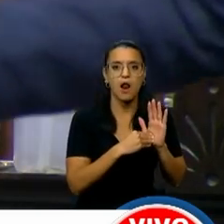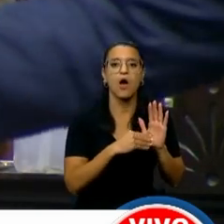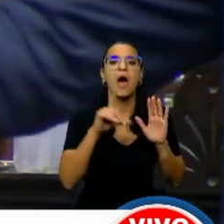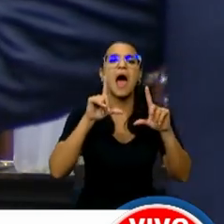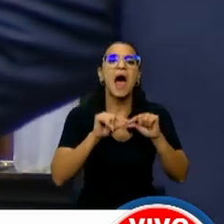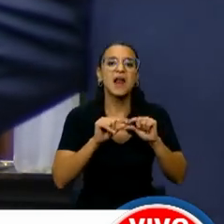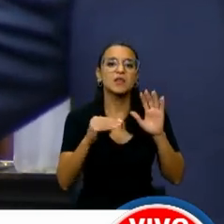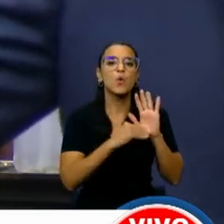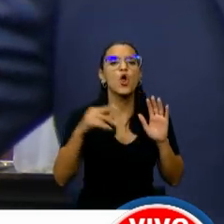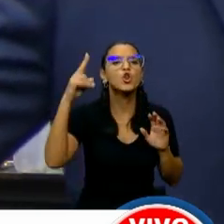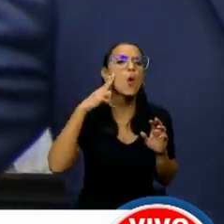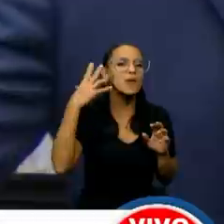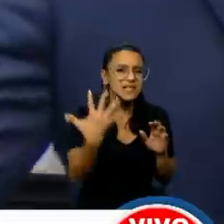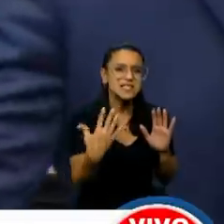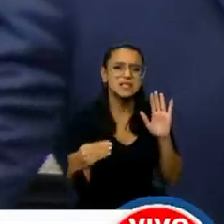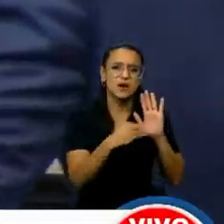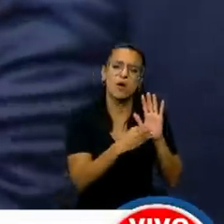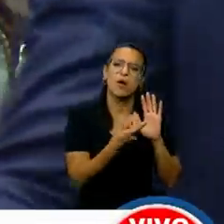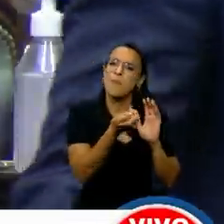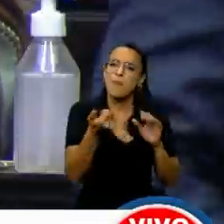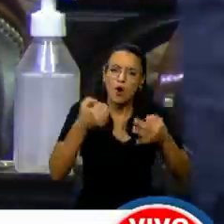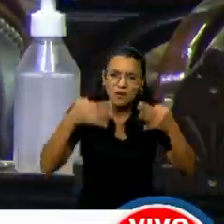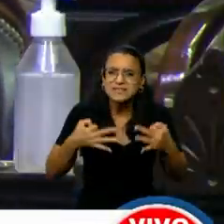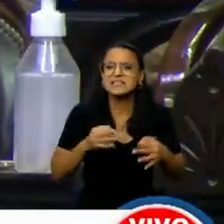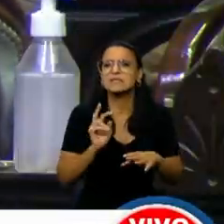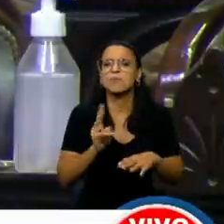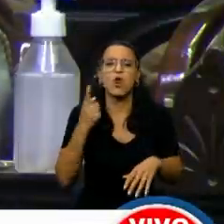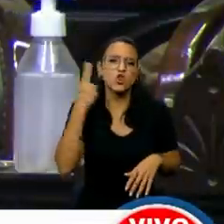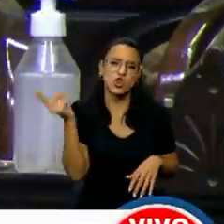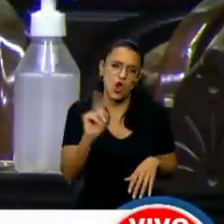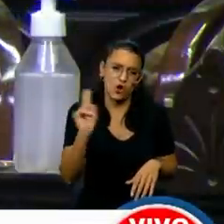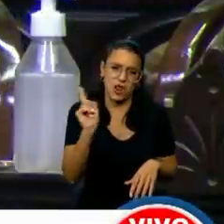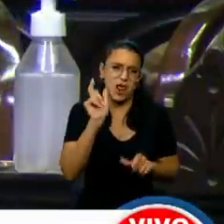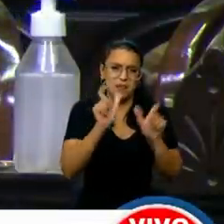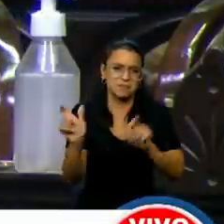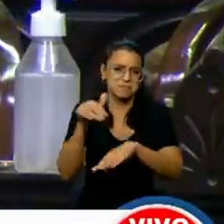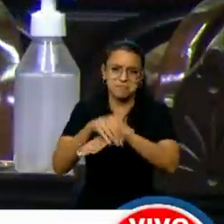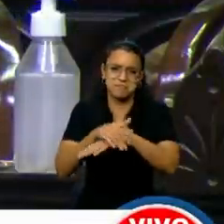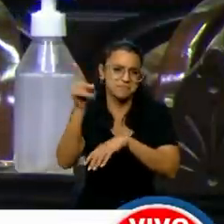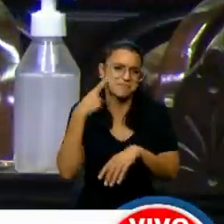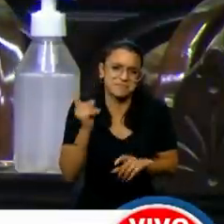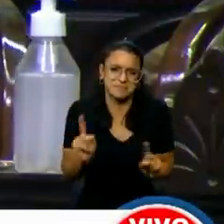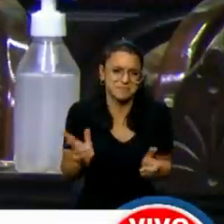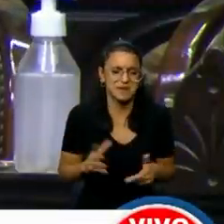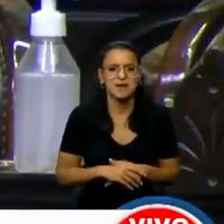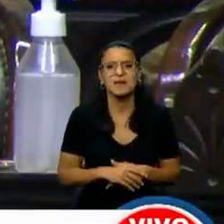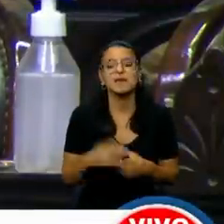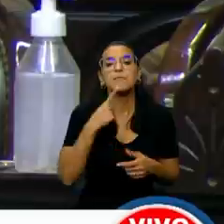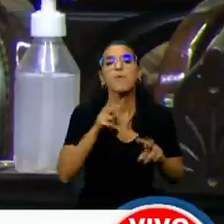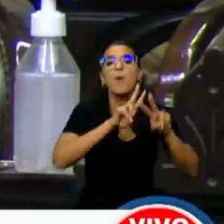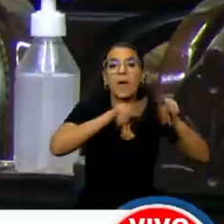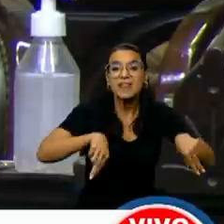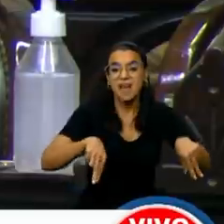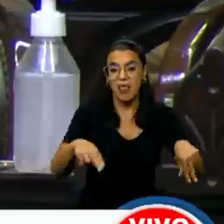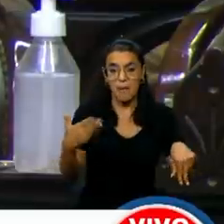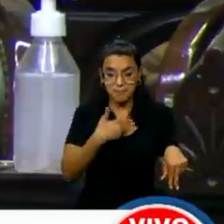artículo como el 95 que nos da muy poca certeza y muy poca credibilidad a los misioneros siendo vetada por el